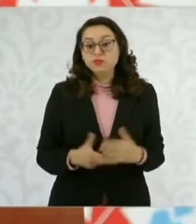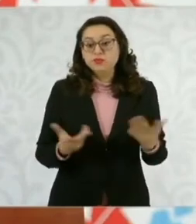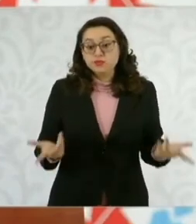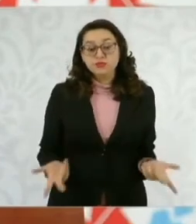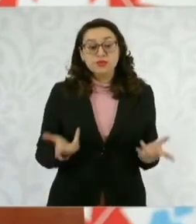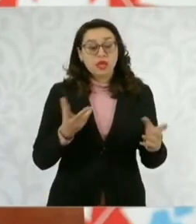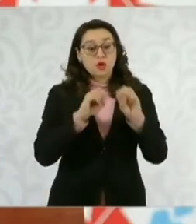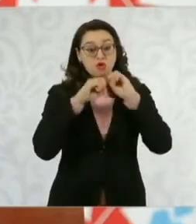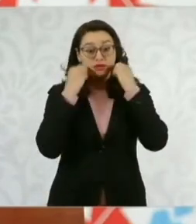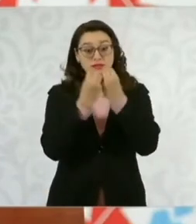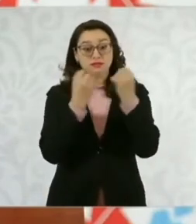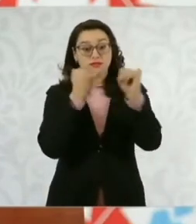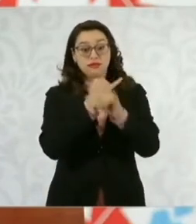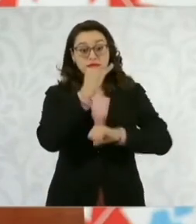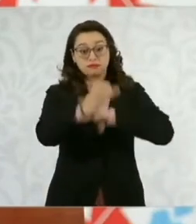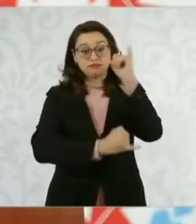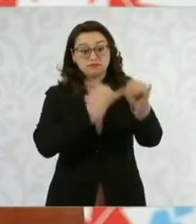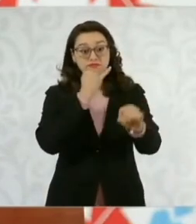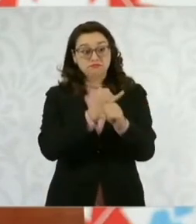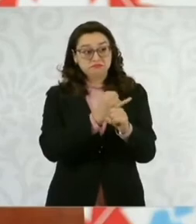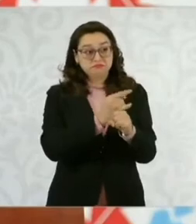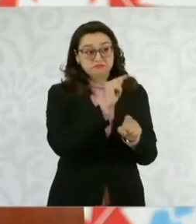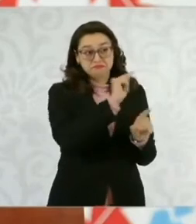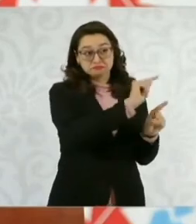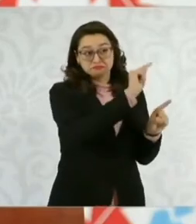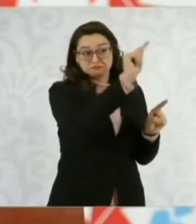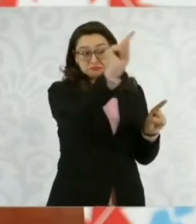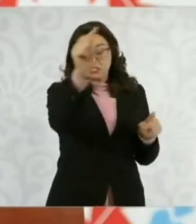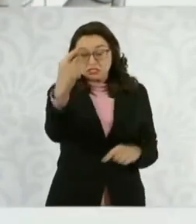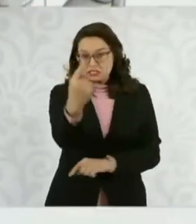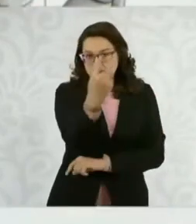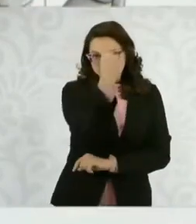todavía la tienen a pesar de que muchas cosas han cambiado en el mundo,